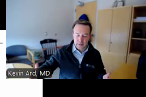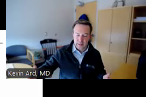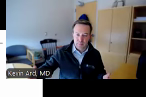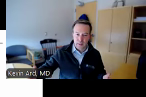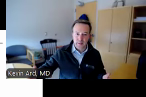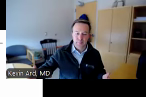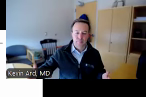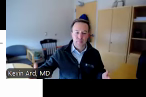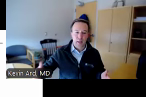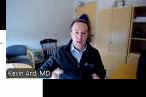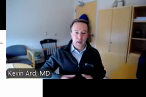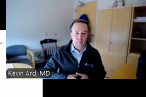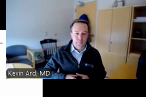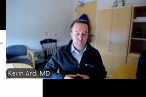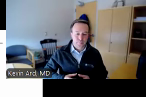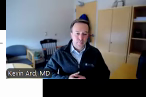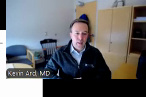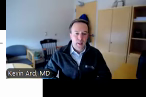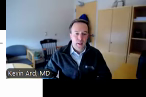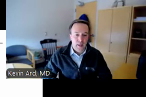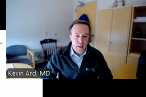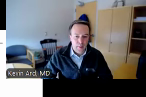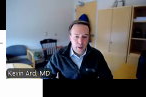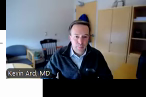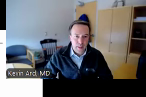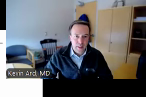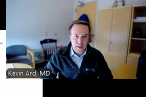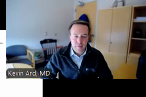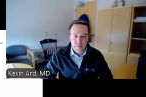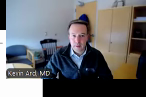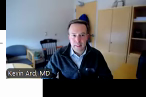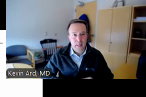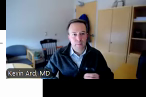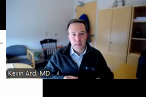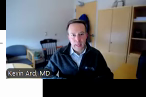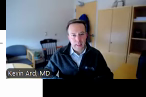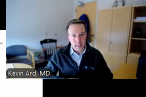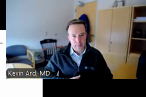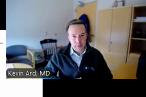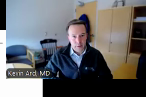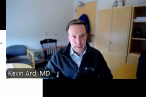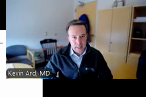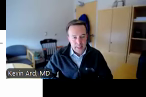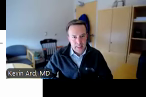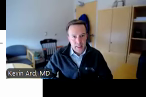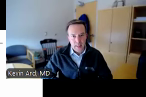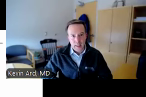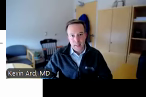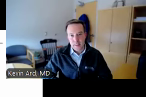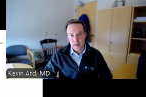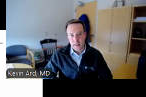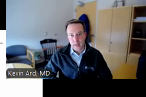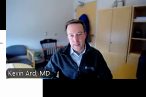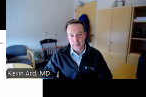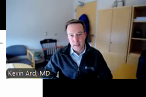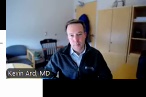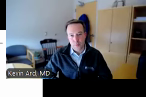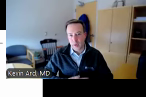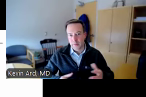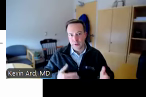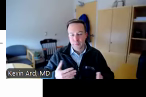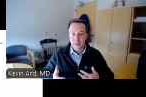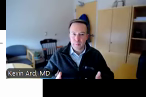el formato de seguimiento, con las citas. Y esto nos lleva al siguiente punto, que es, históricamente hemos